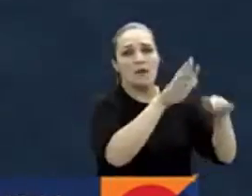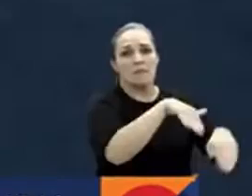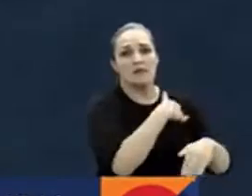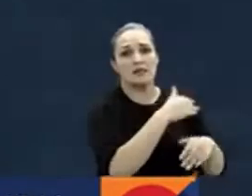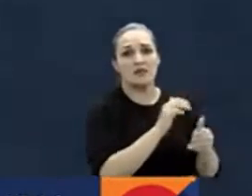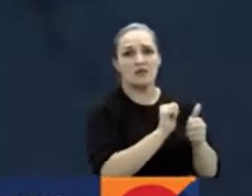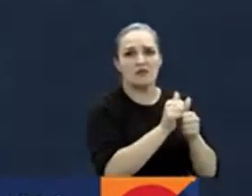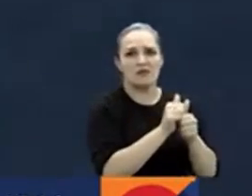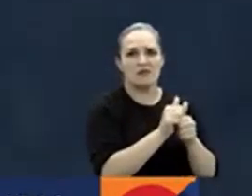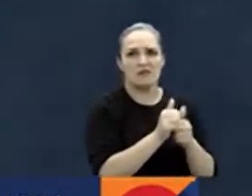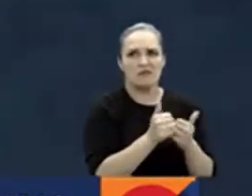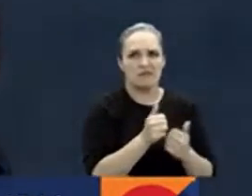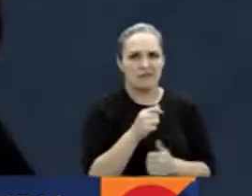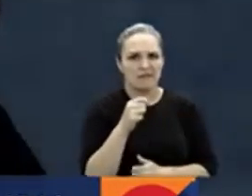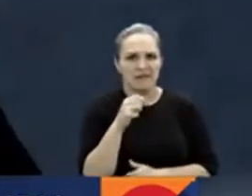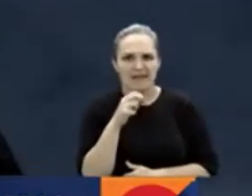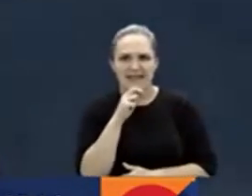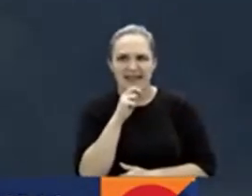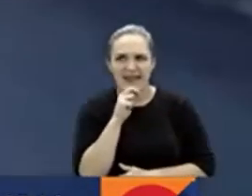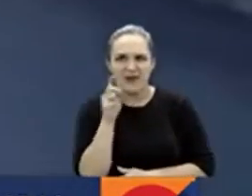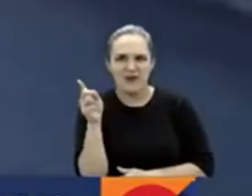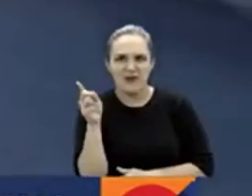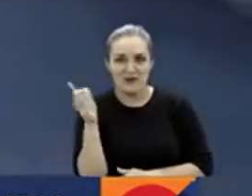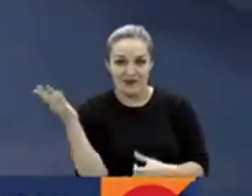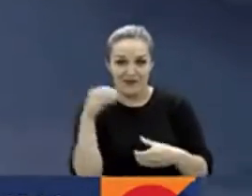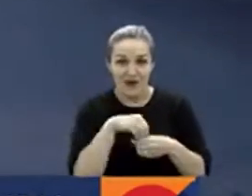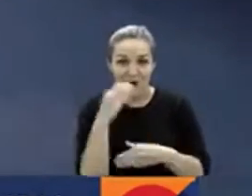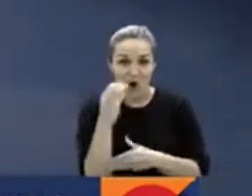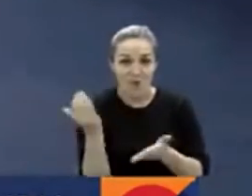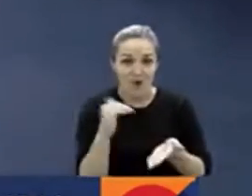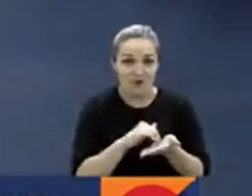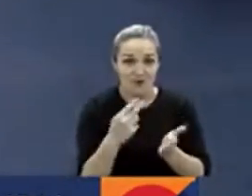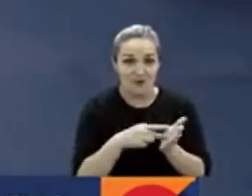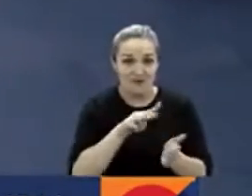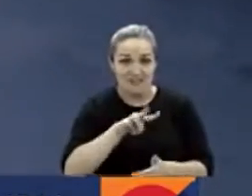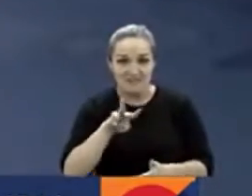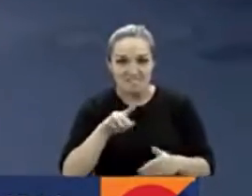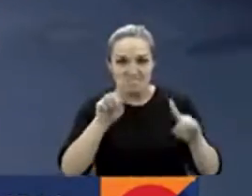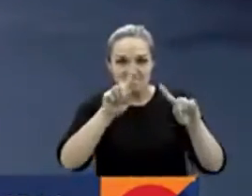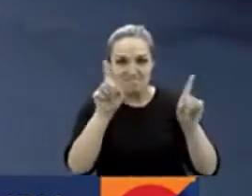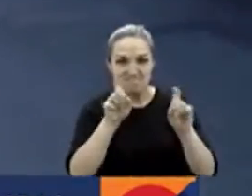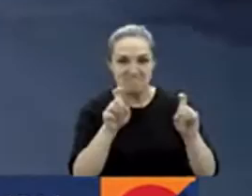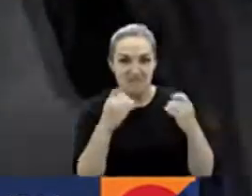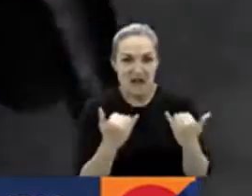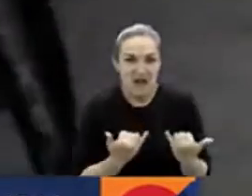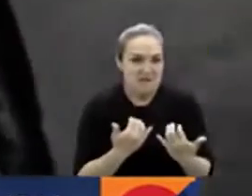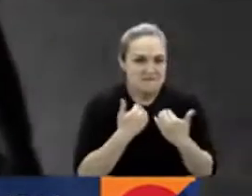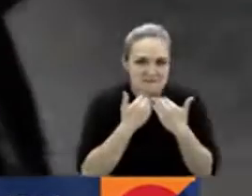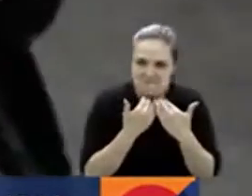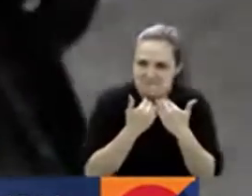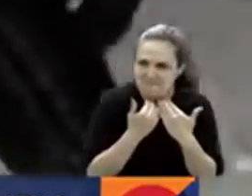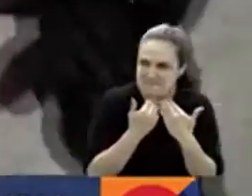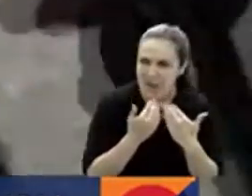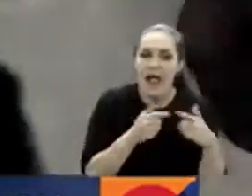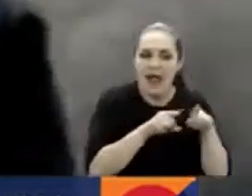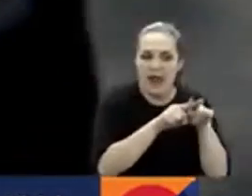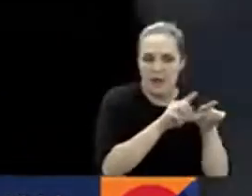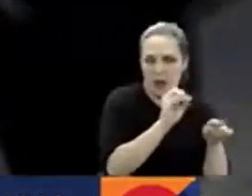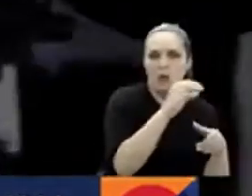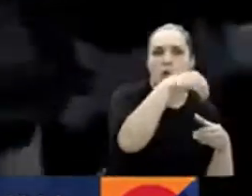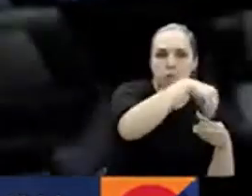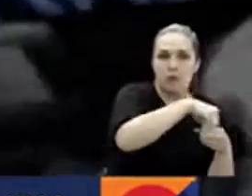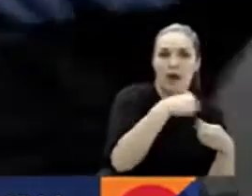¿y Nairo? ¿Dónde correrá Quintana en el 2023? A hoy es la gran incógnita de la que los amantes del